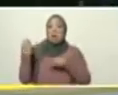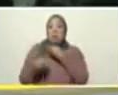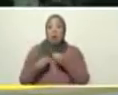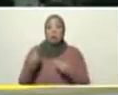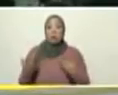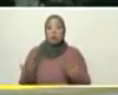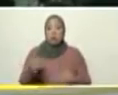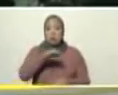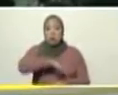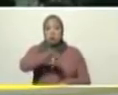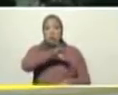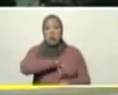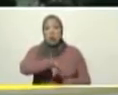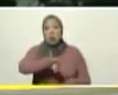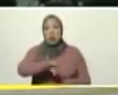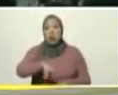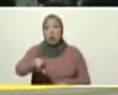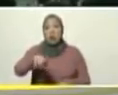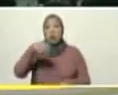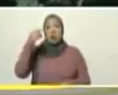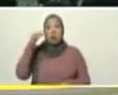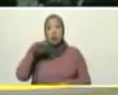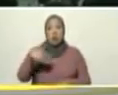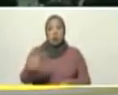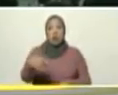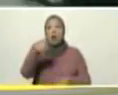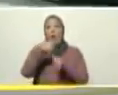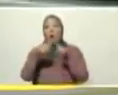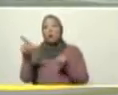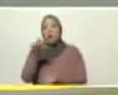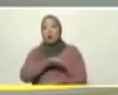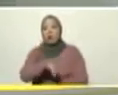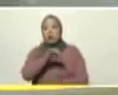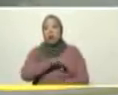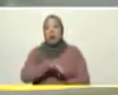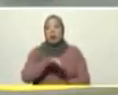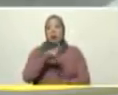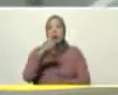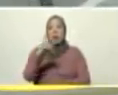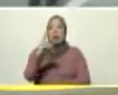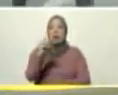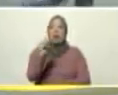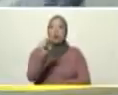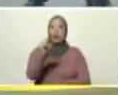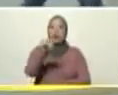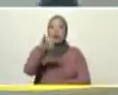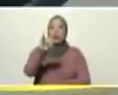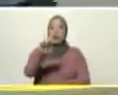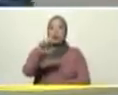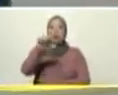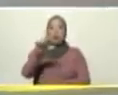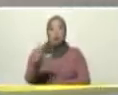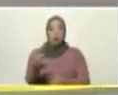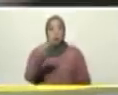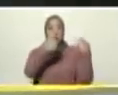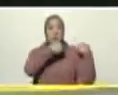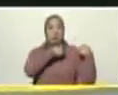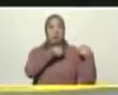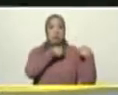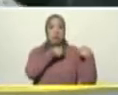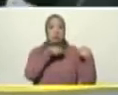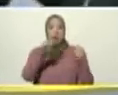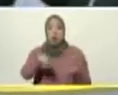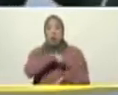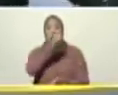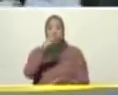un señor que después supimos que se llamaba Daniel Romero, que se autodenominó Procurador General